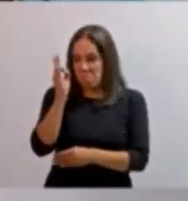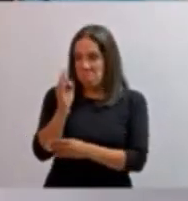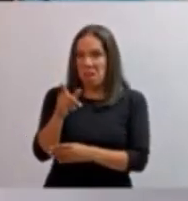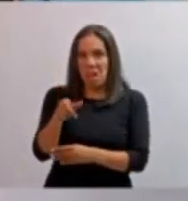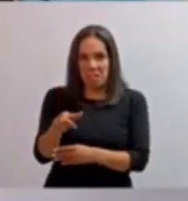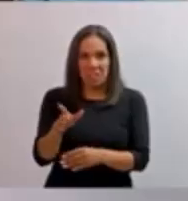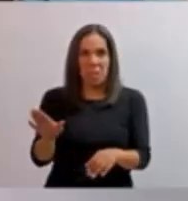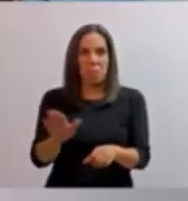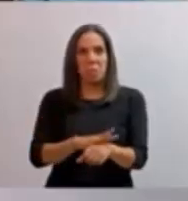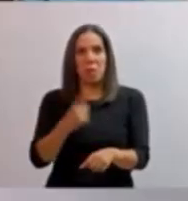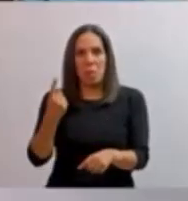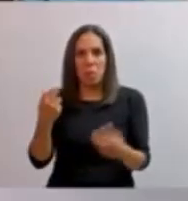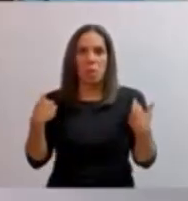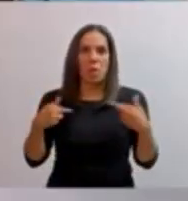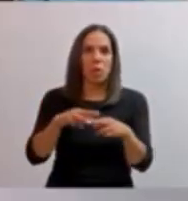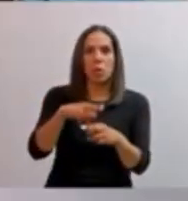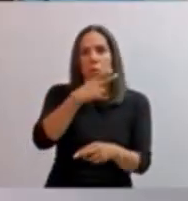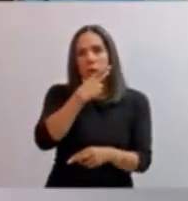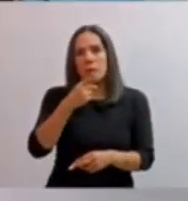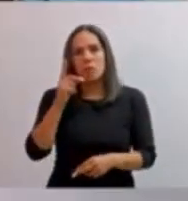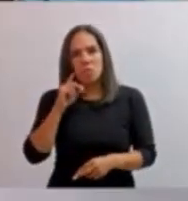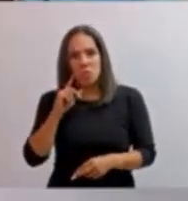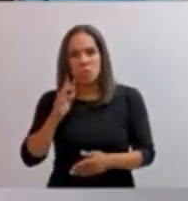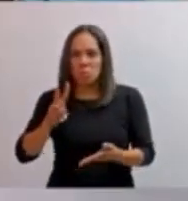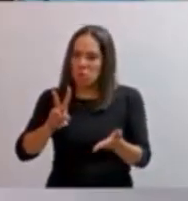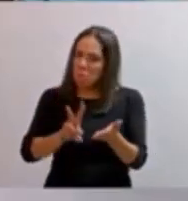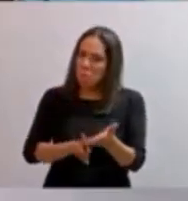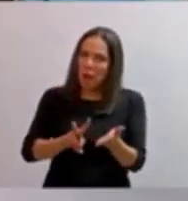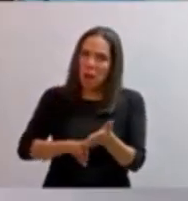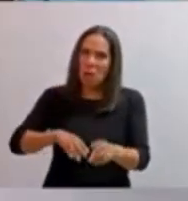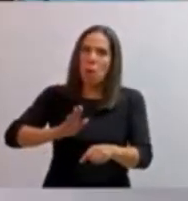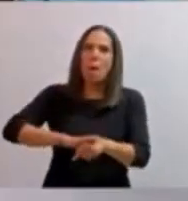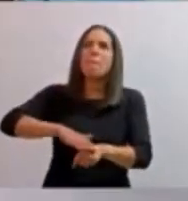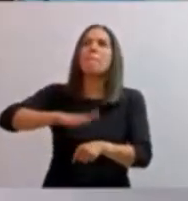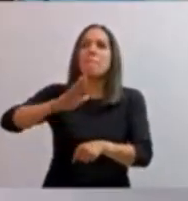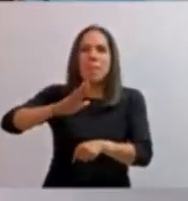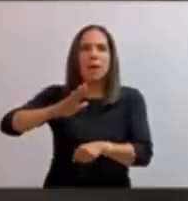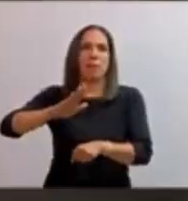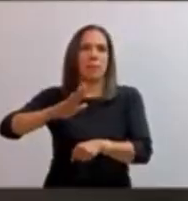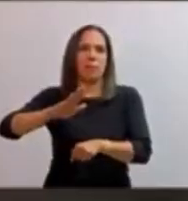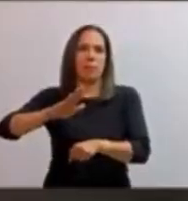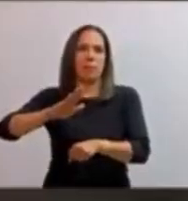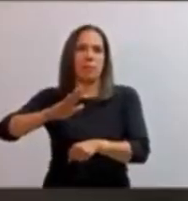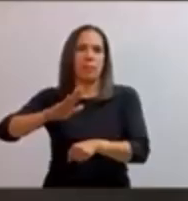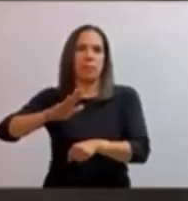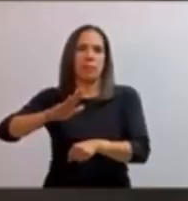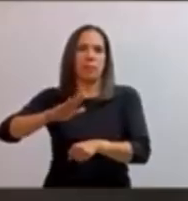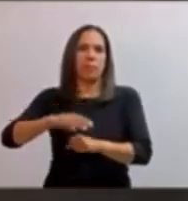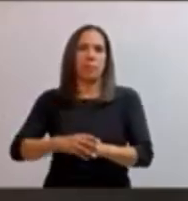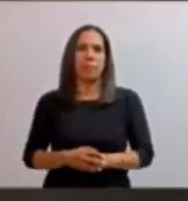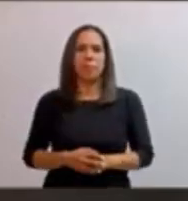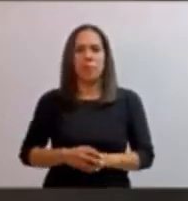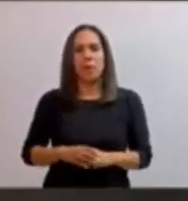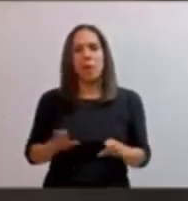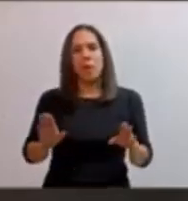esta revalorización de los maestros, ¿verdad?, a partir pues de estas construcciones que han hecho